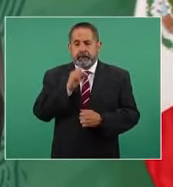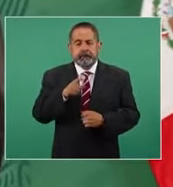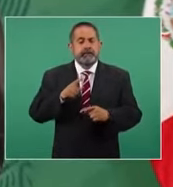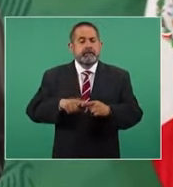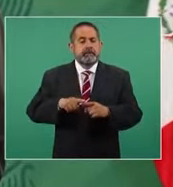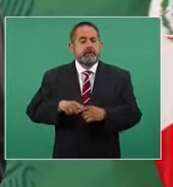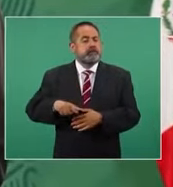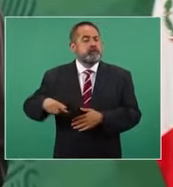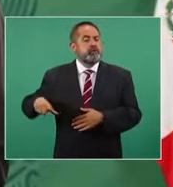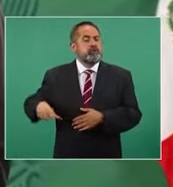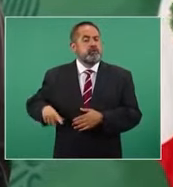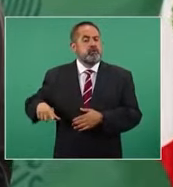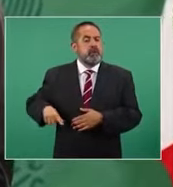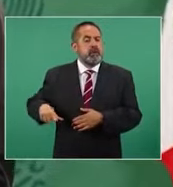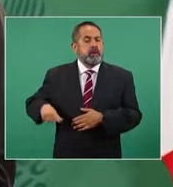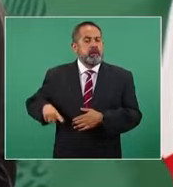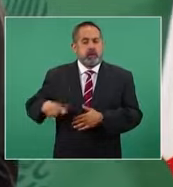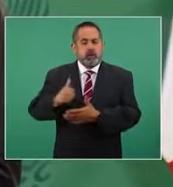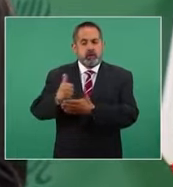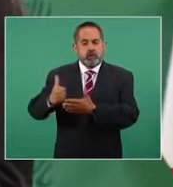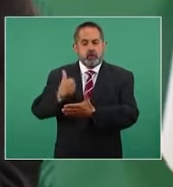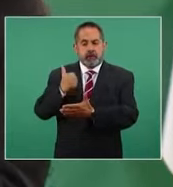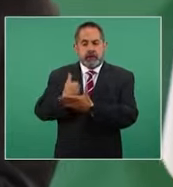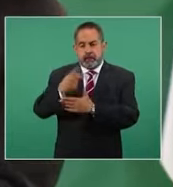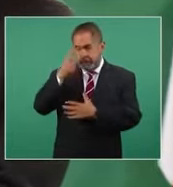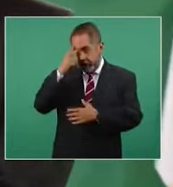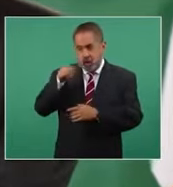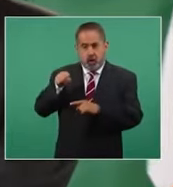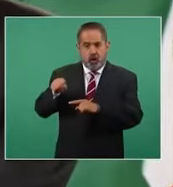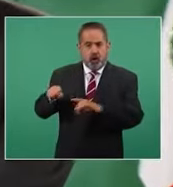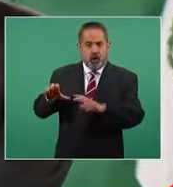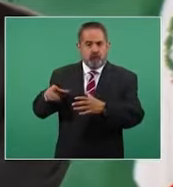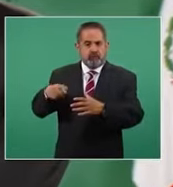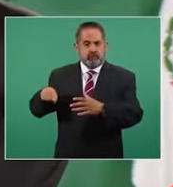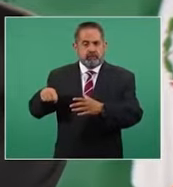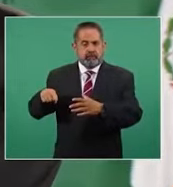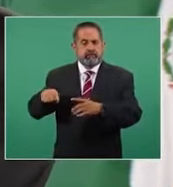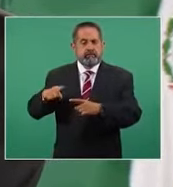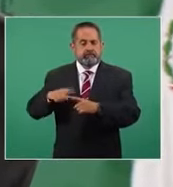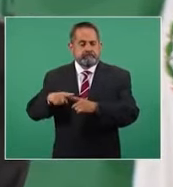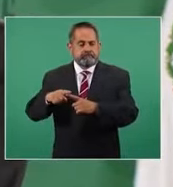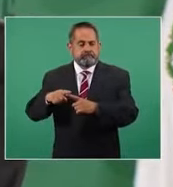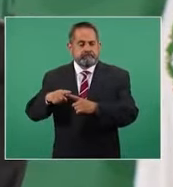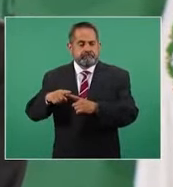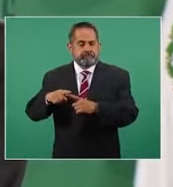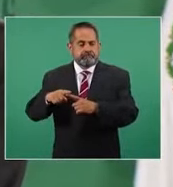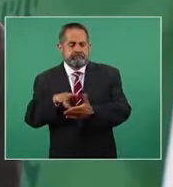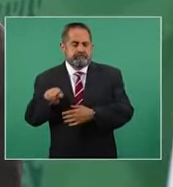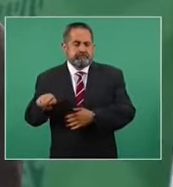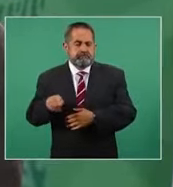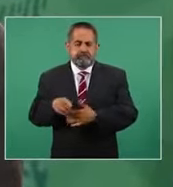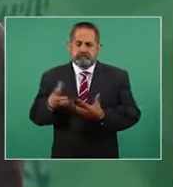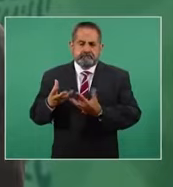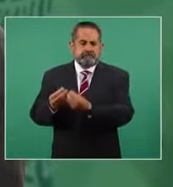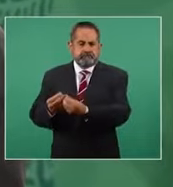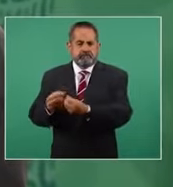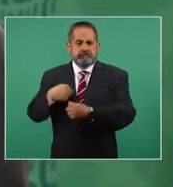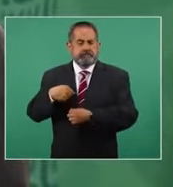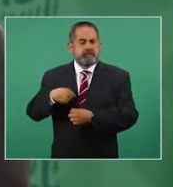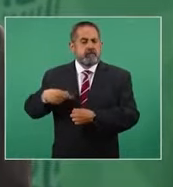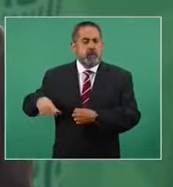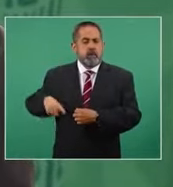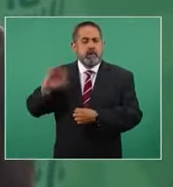del gobierno de la ciudad la respalda el gobierno